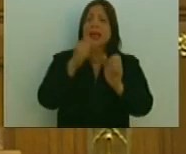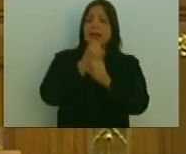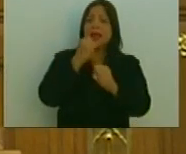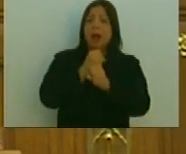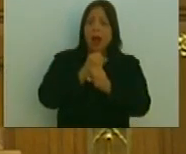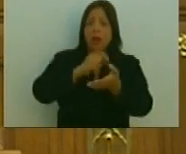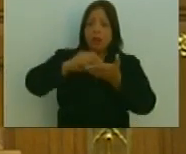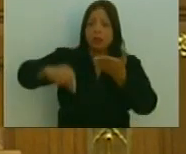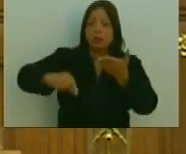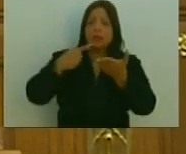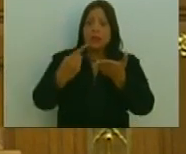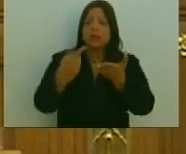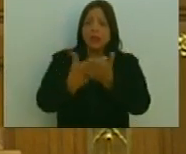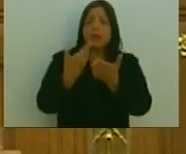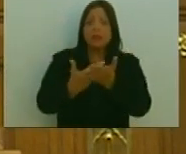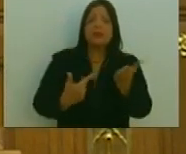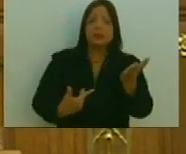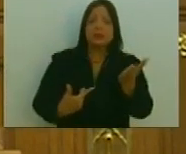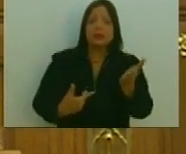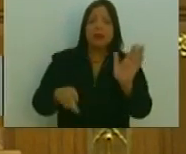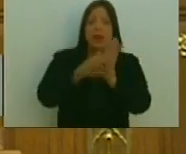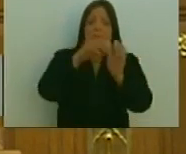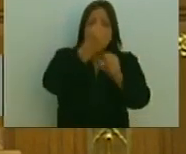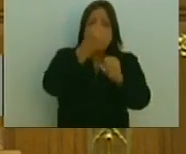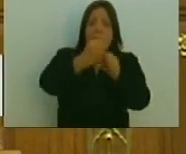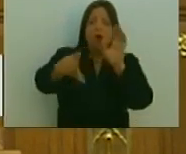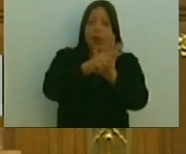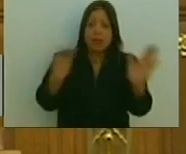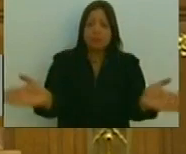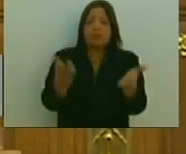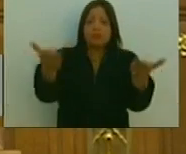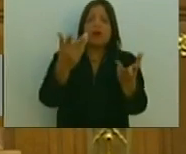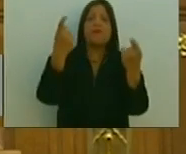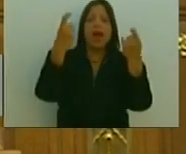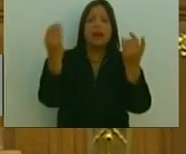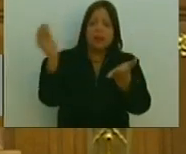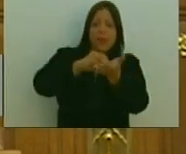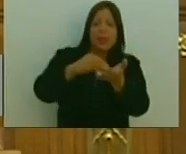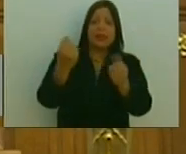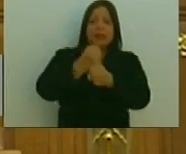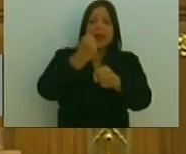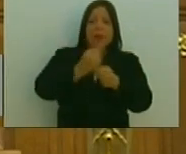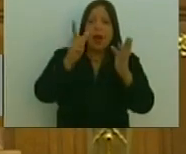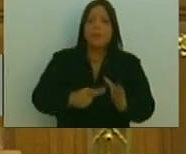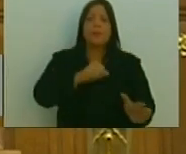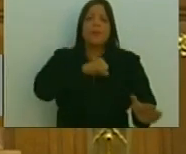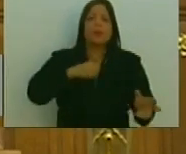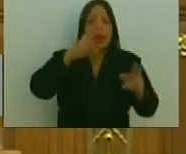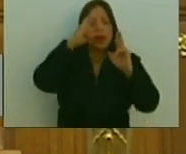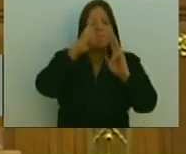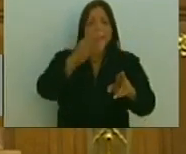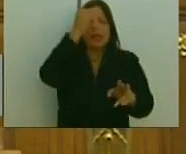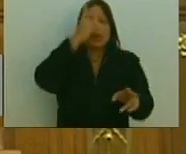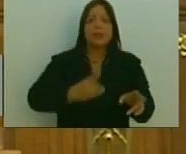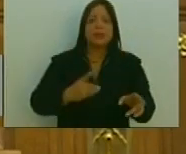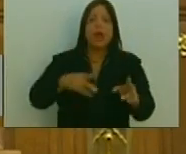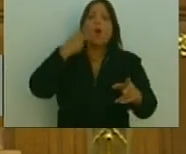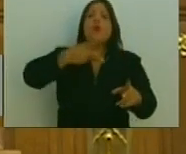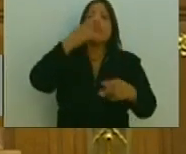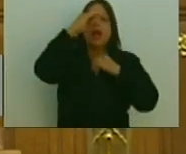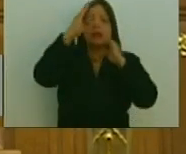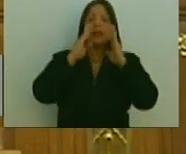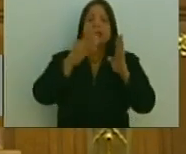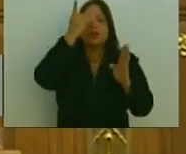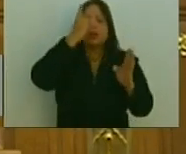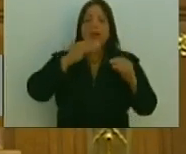las personas con discapacidad, y tenemos que empujar eso, pero además de eso, tenemos que entender que la política de atención a las personas